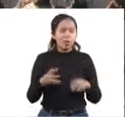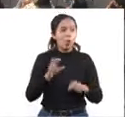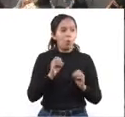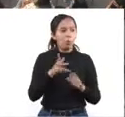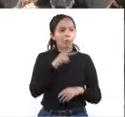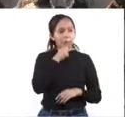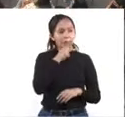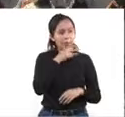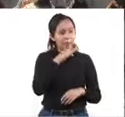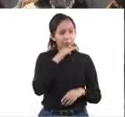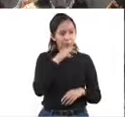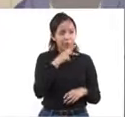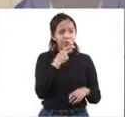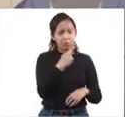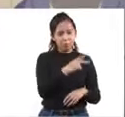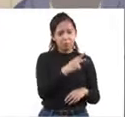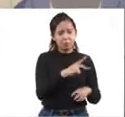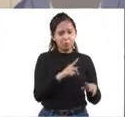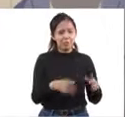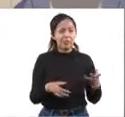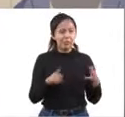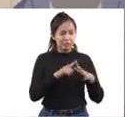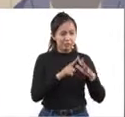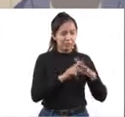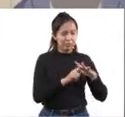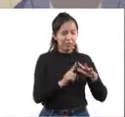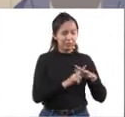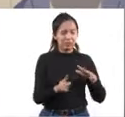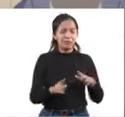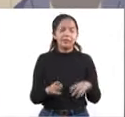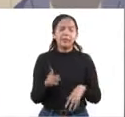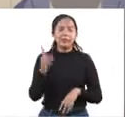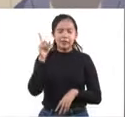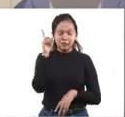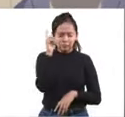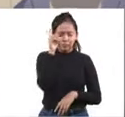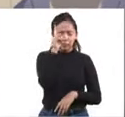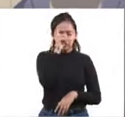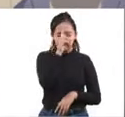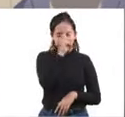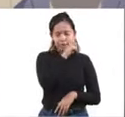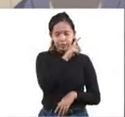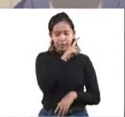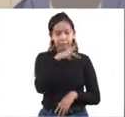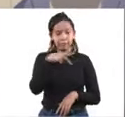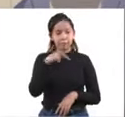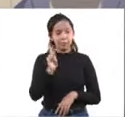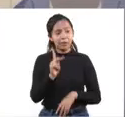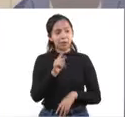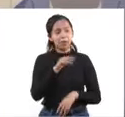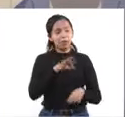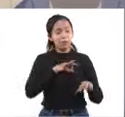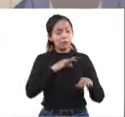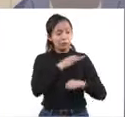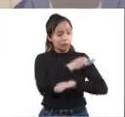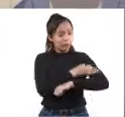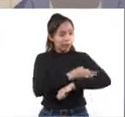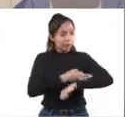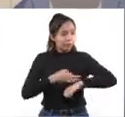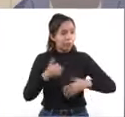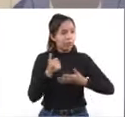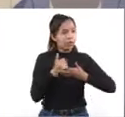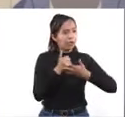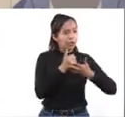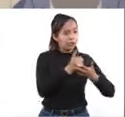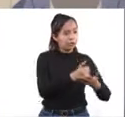vivido, las dificultades que han tenido y cómo han sacado adelante a sus familias y cómo han